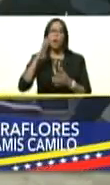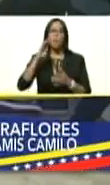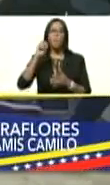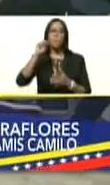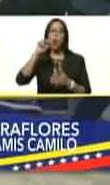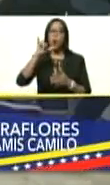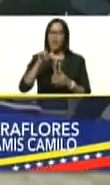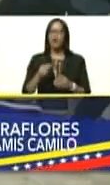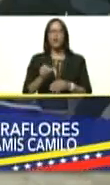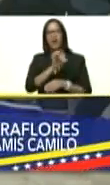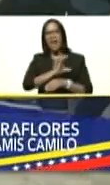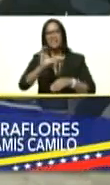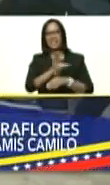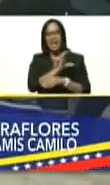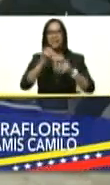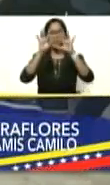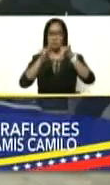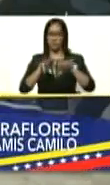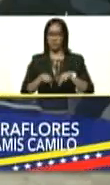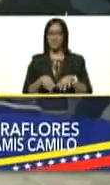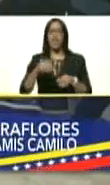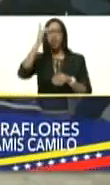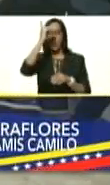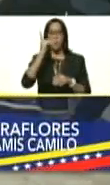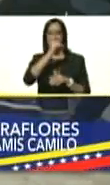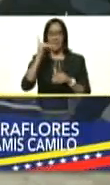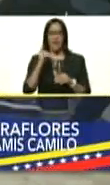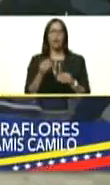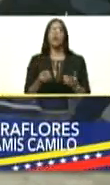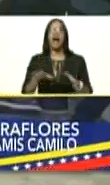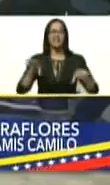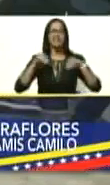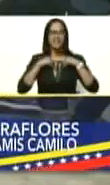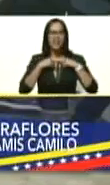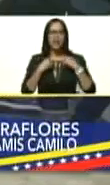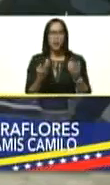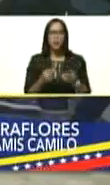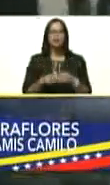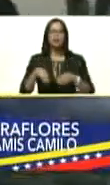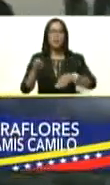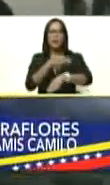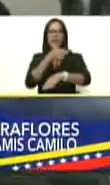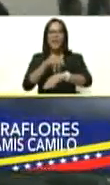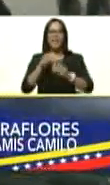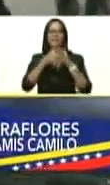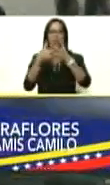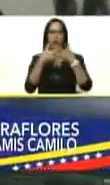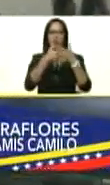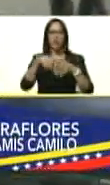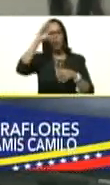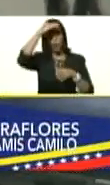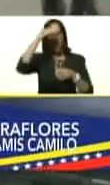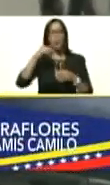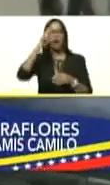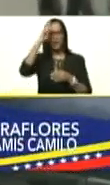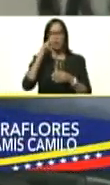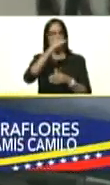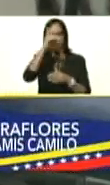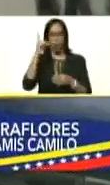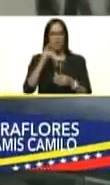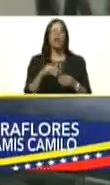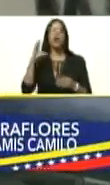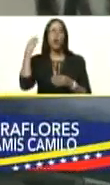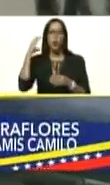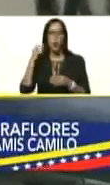es un cantante, compositor y arreglista dominicano reconocido por sus merengues en Estados Unidos, Cuba, República Dominicana,